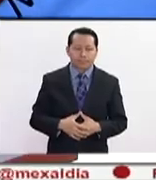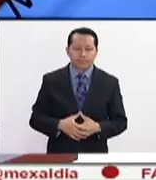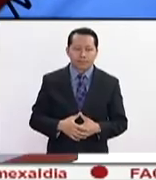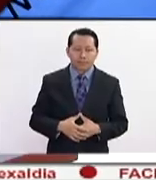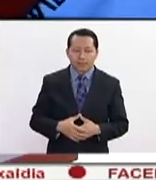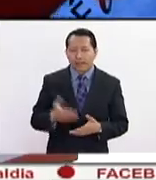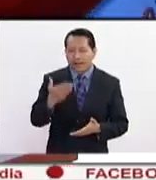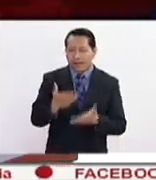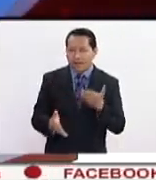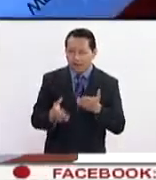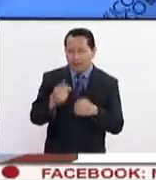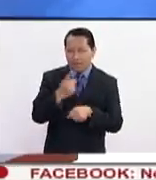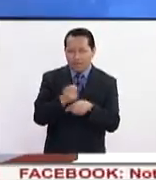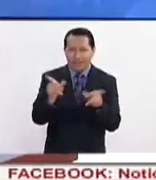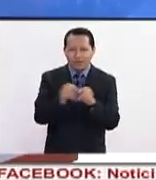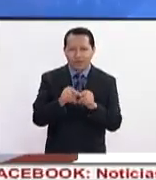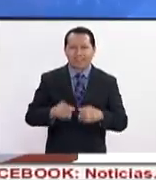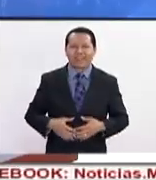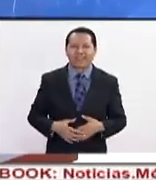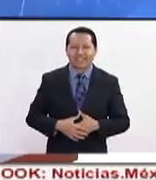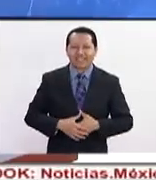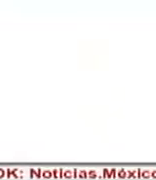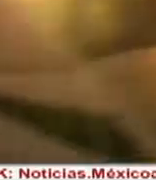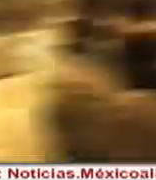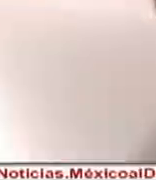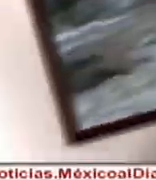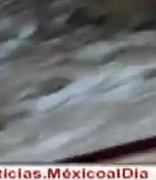Es momento de ir a nuestro primer resumen.